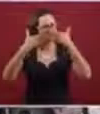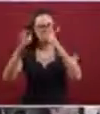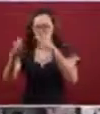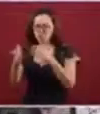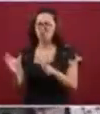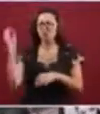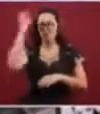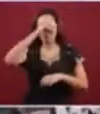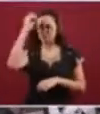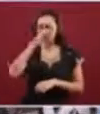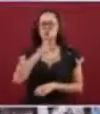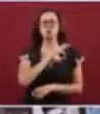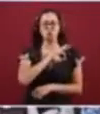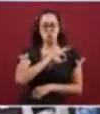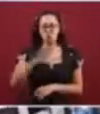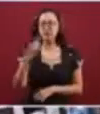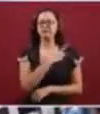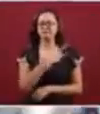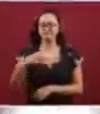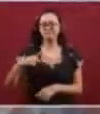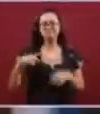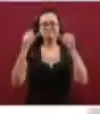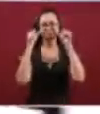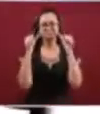voces caben y deben ser escuchadas.